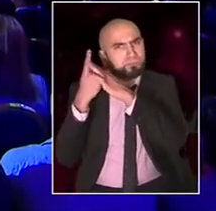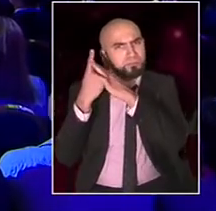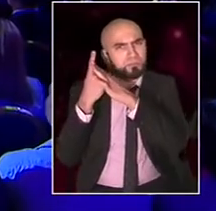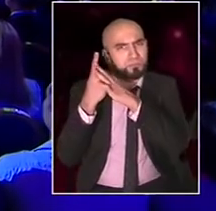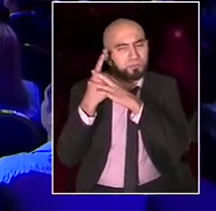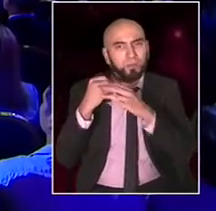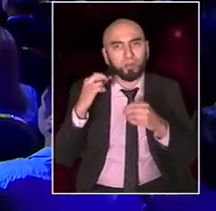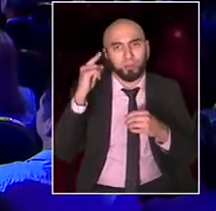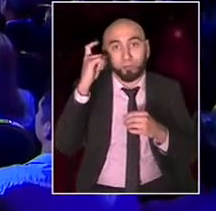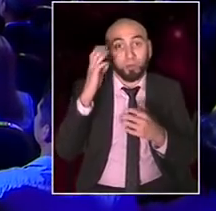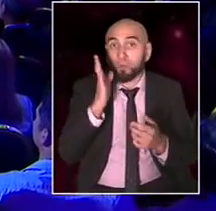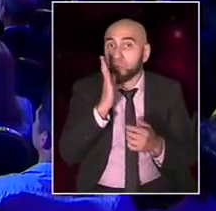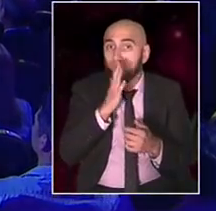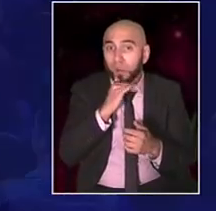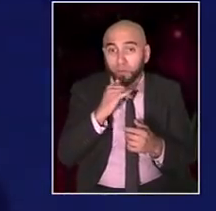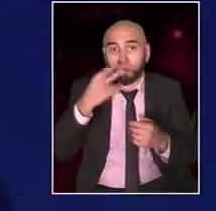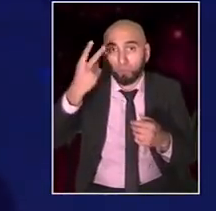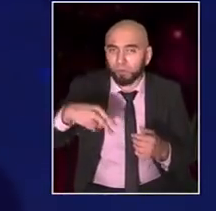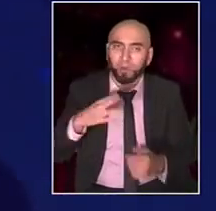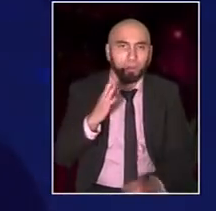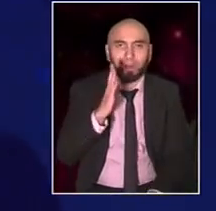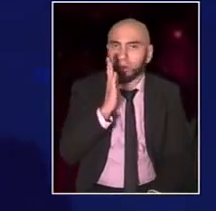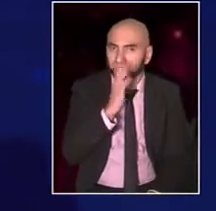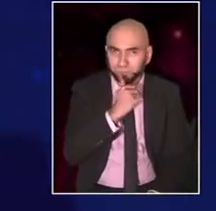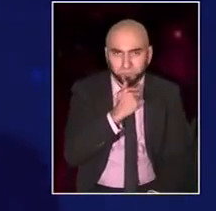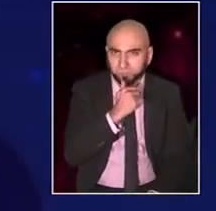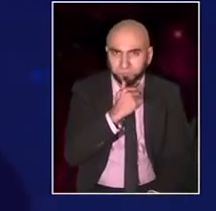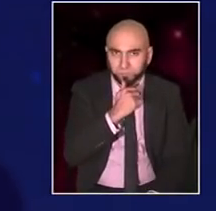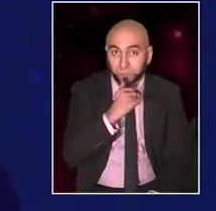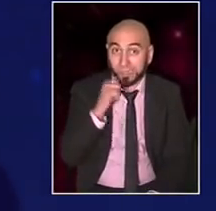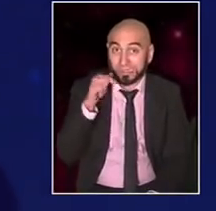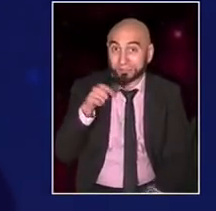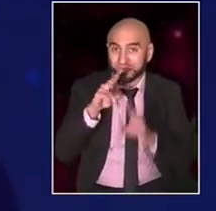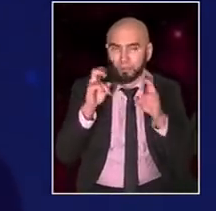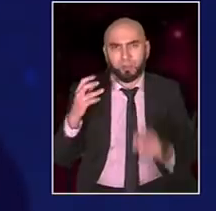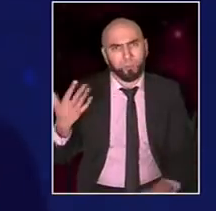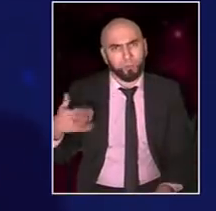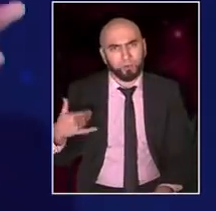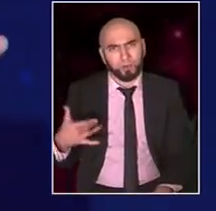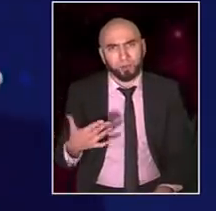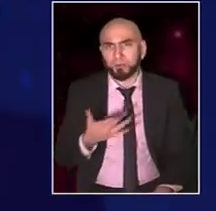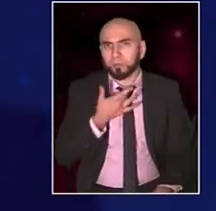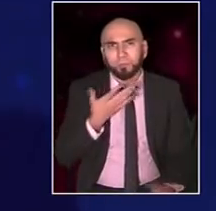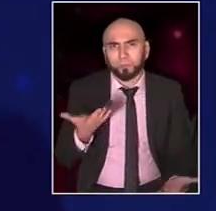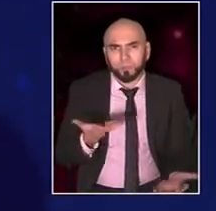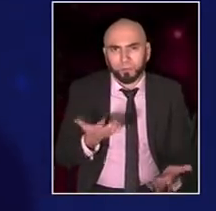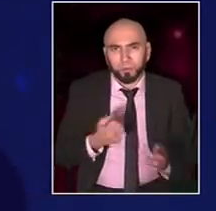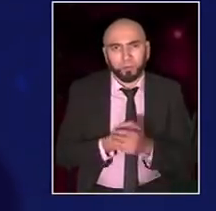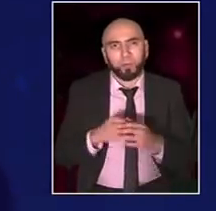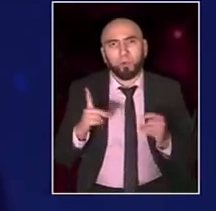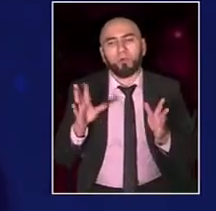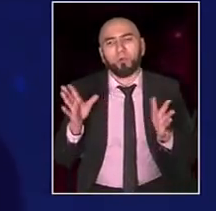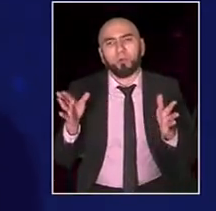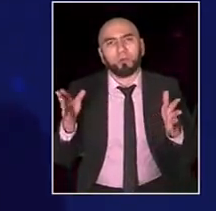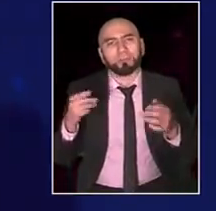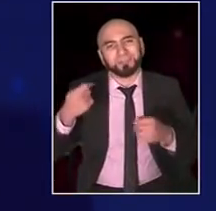tiene propietario, no tiene dueño. Y eso es muy importante. El Congreso del Futuro es el Senado, es la Cámara de